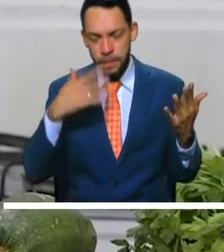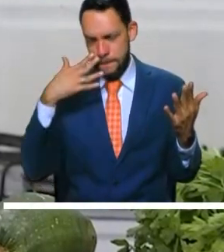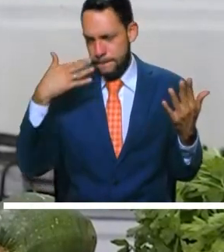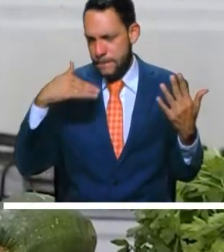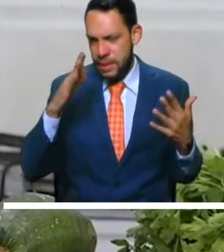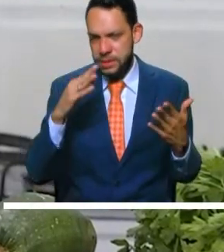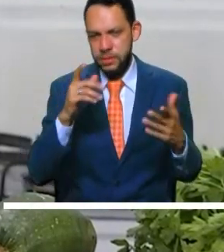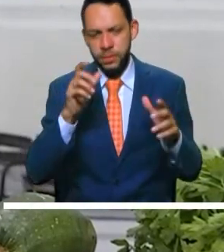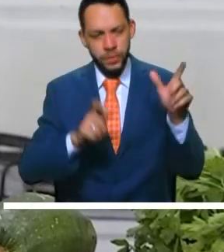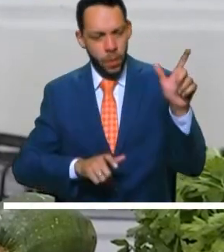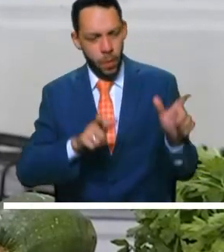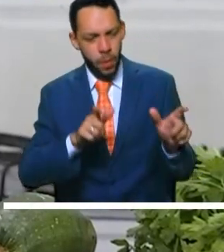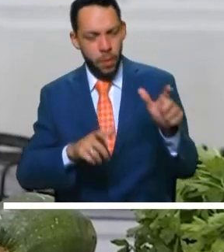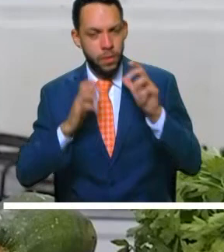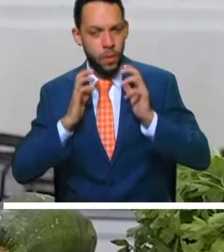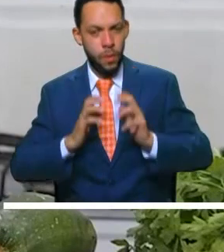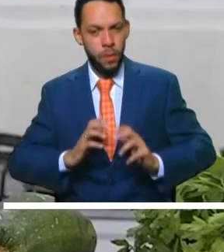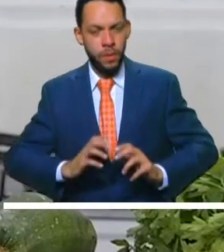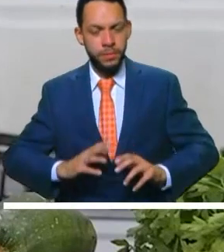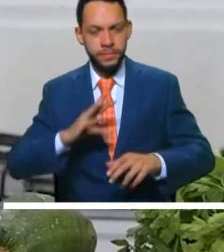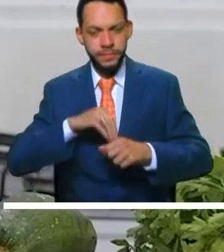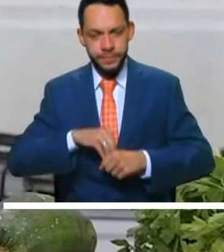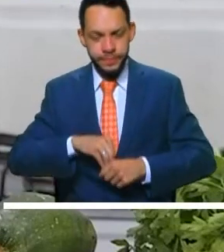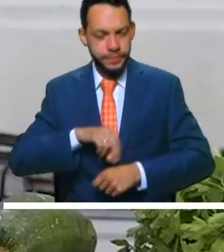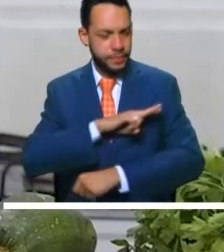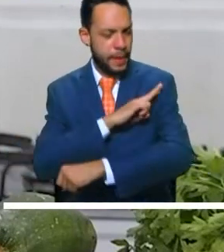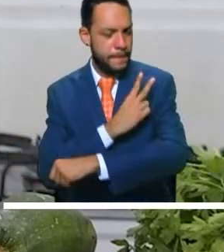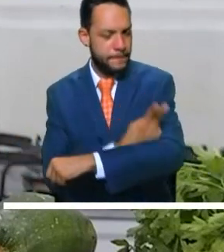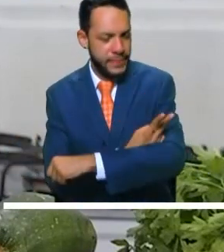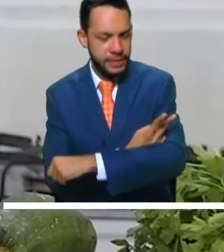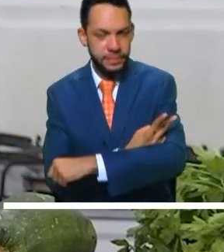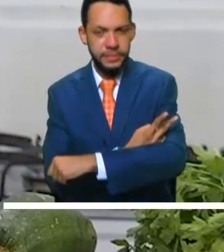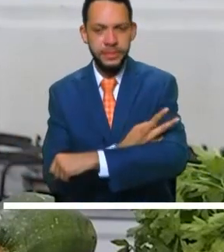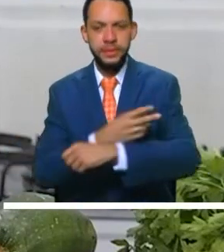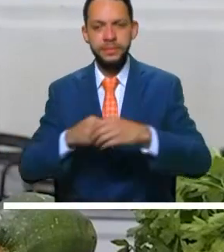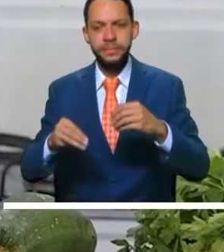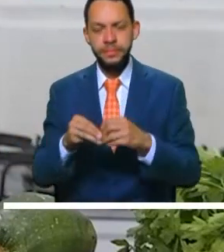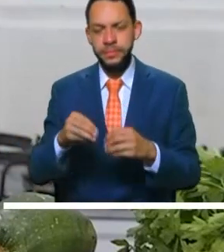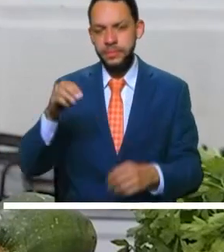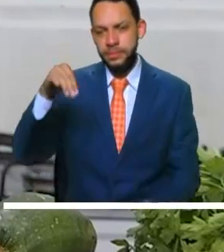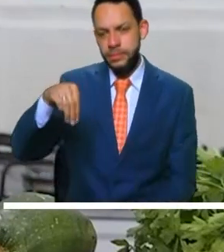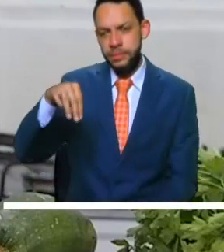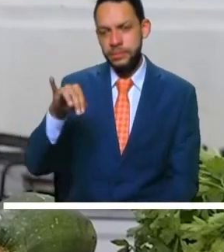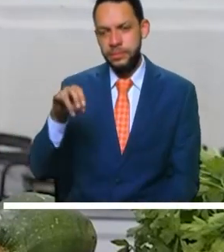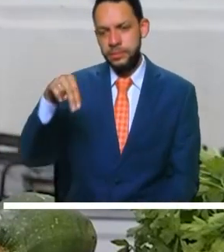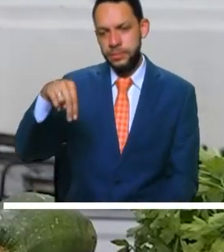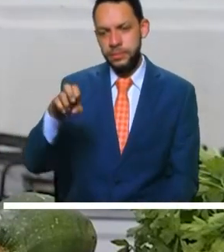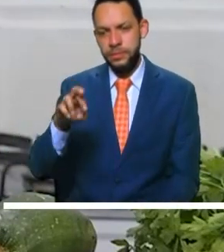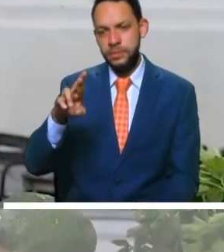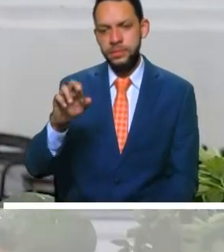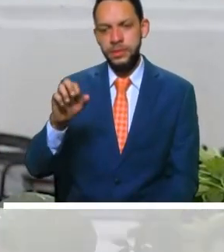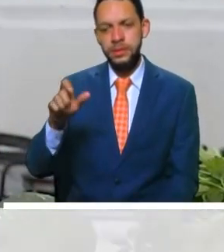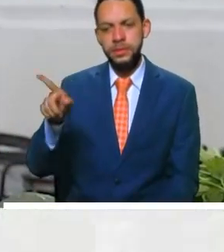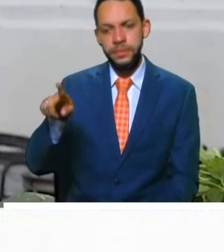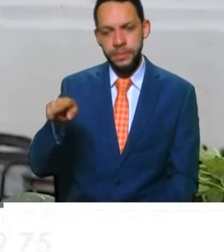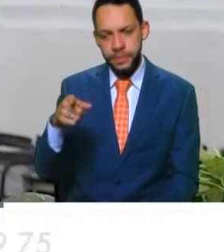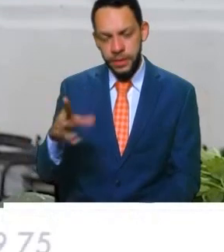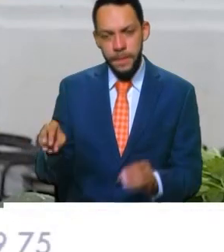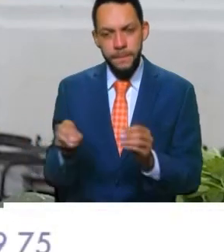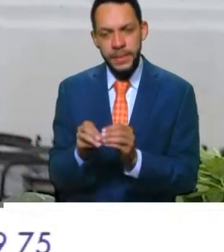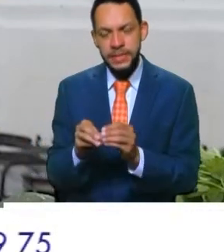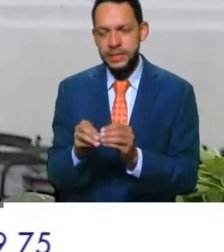el cuerpo no los puede producir. Entre ellos tenemos vitaminas, minerales, ácidos grasos buenos y también